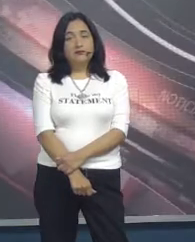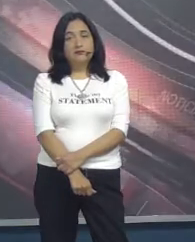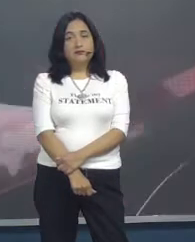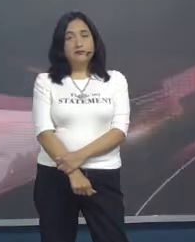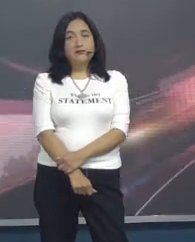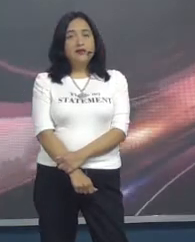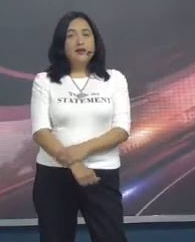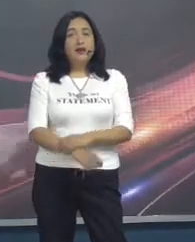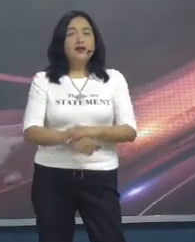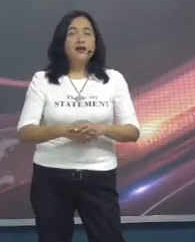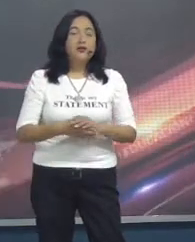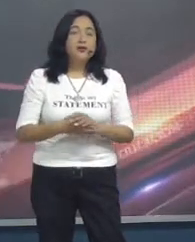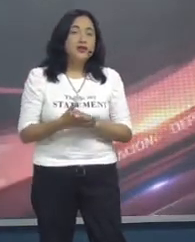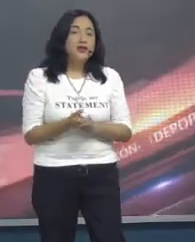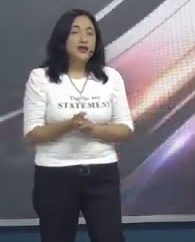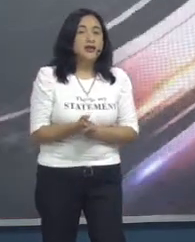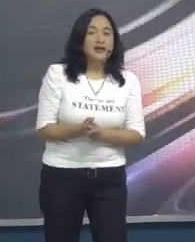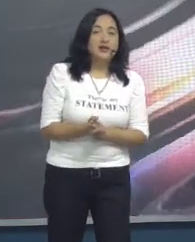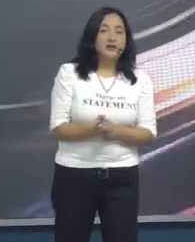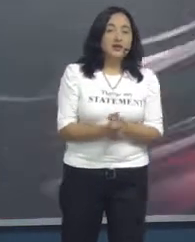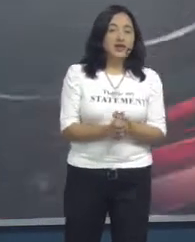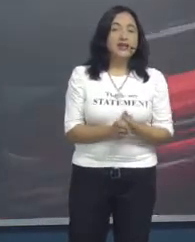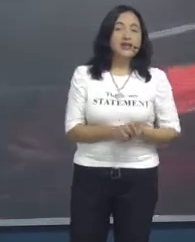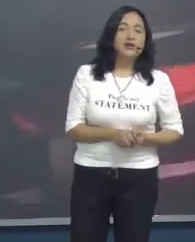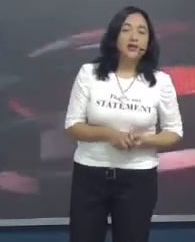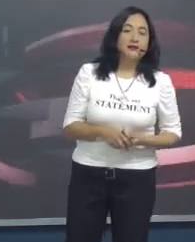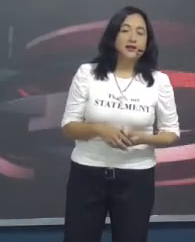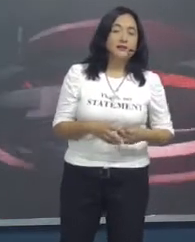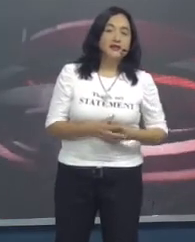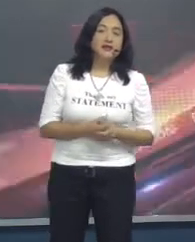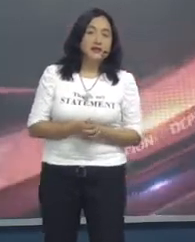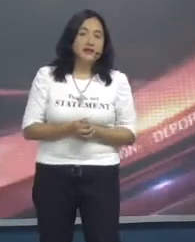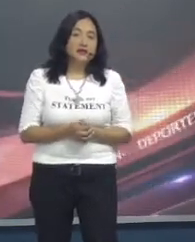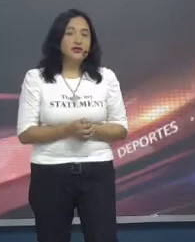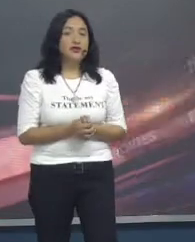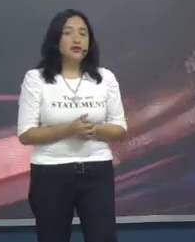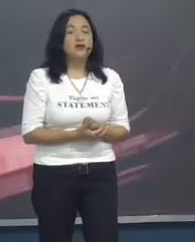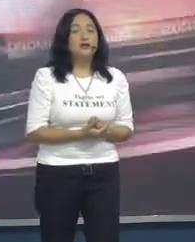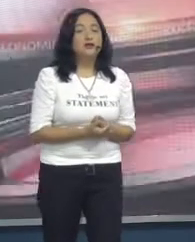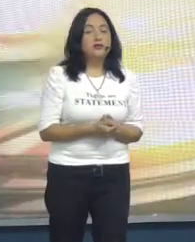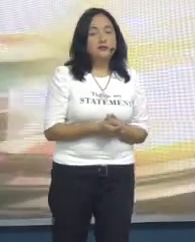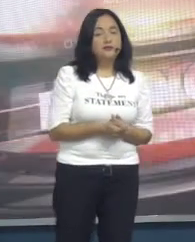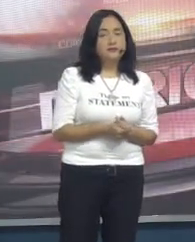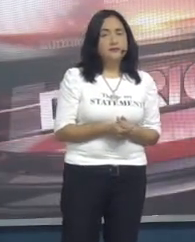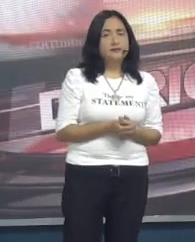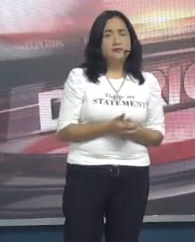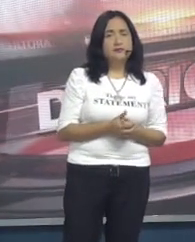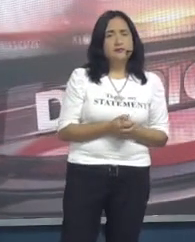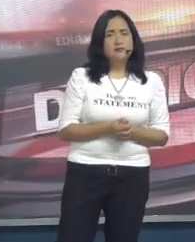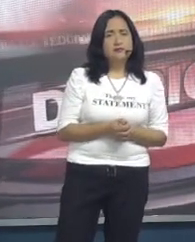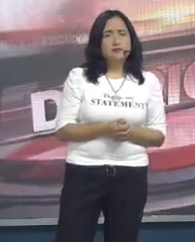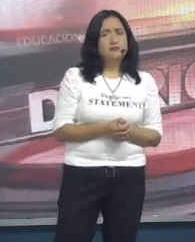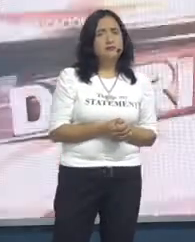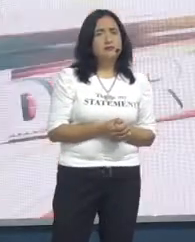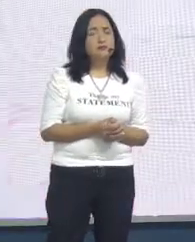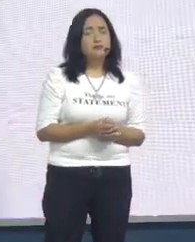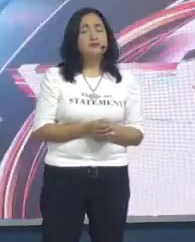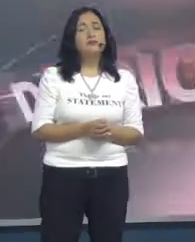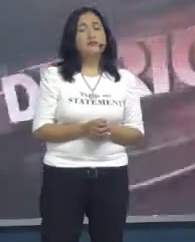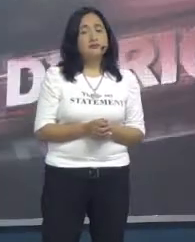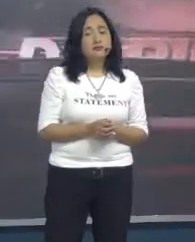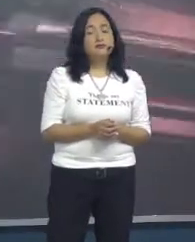fecha. Uh-huh. ¿Cuántos eran los departamentos alejados que iban a participar de este sorteo? Y son 4,